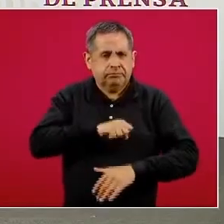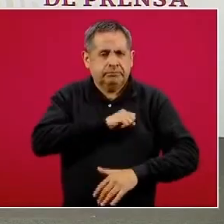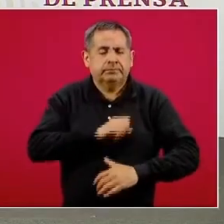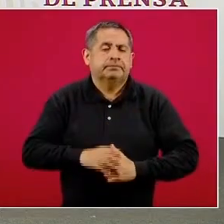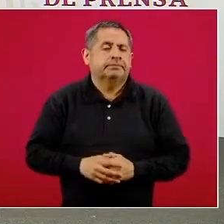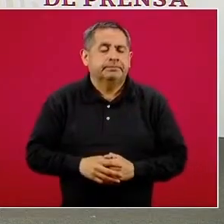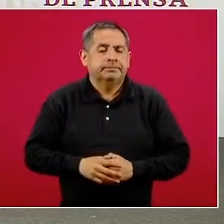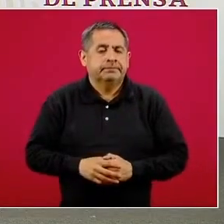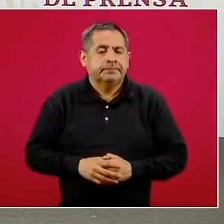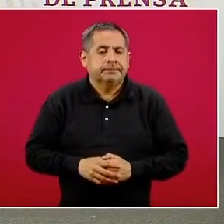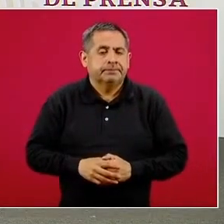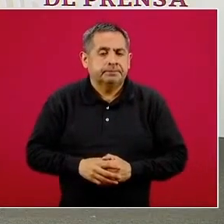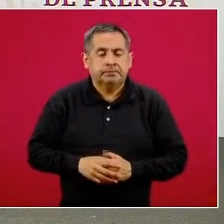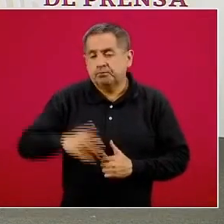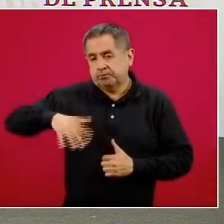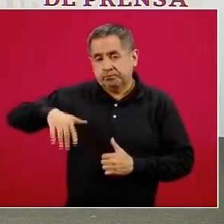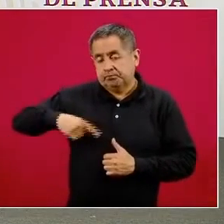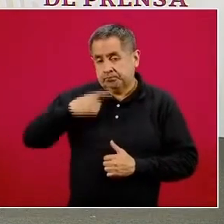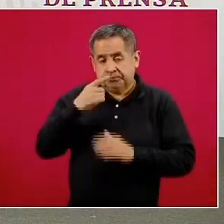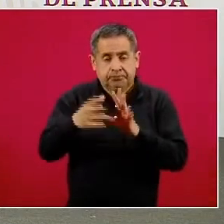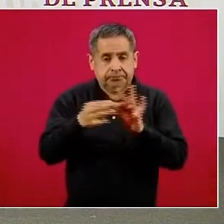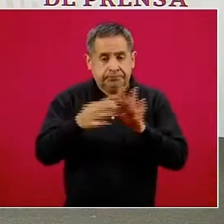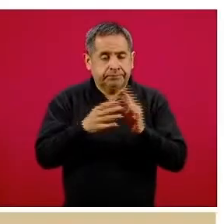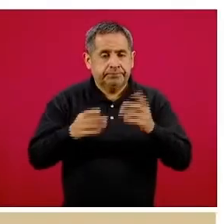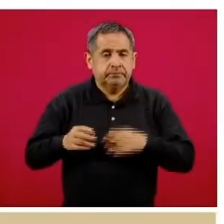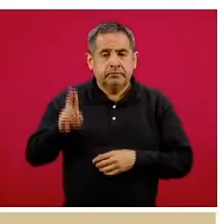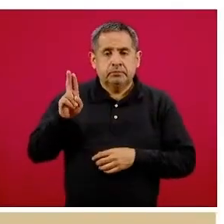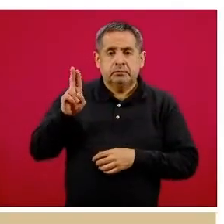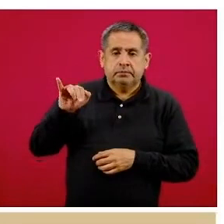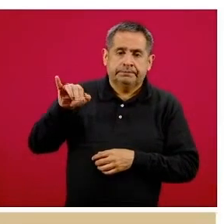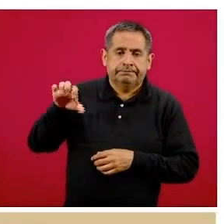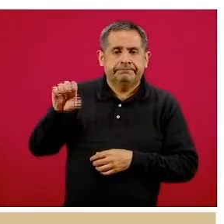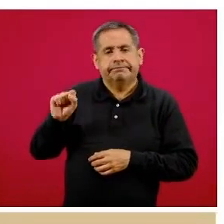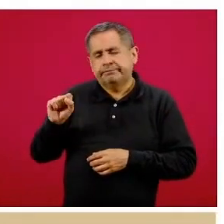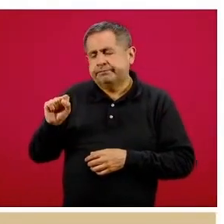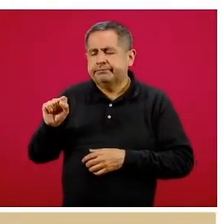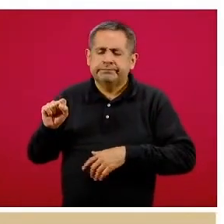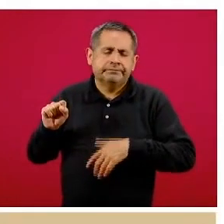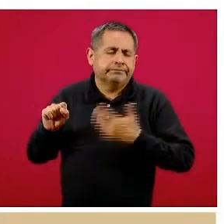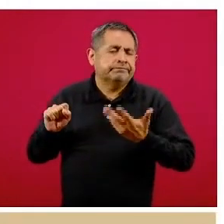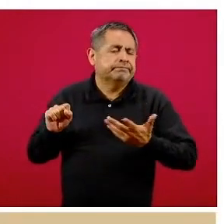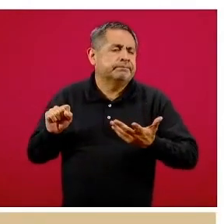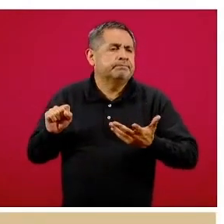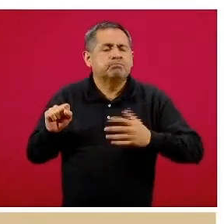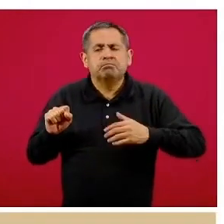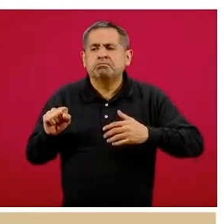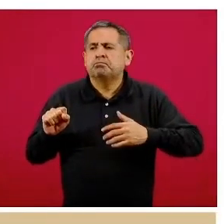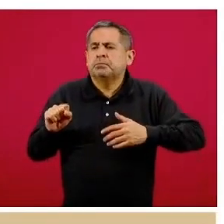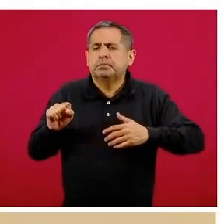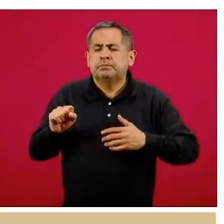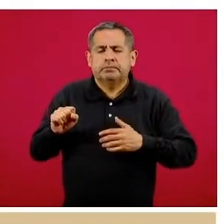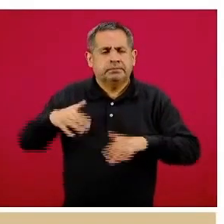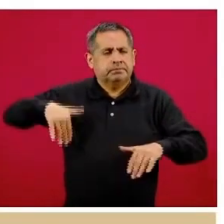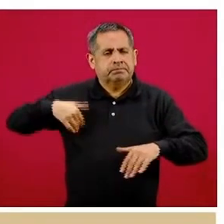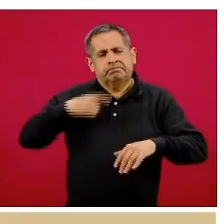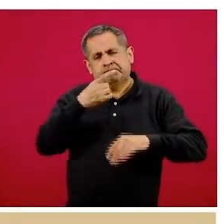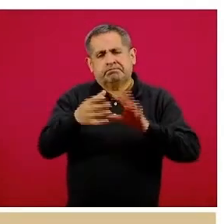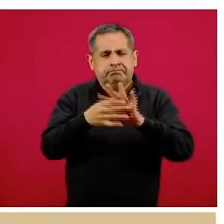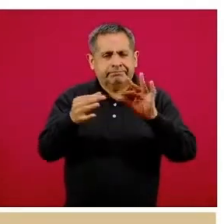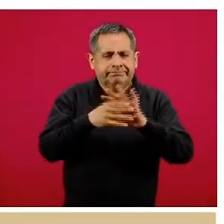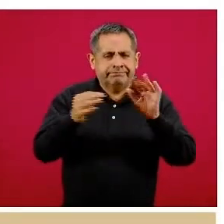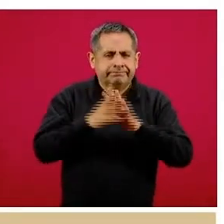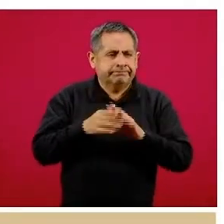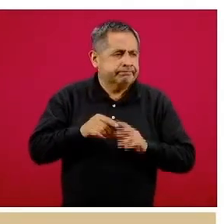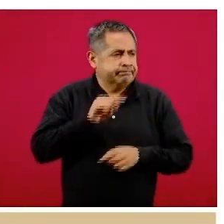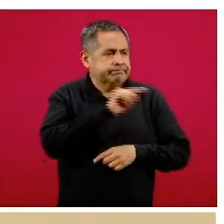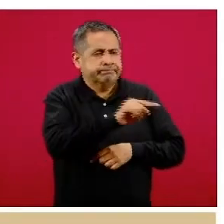Y como les platicaba, en realidad la UIES hace diferentes monitoreos, ¿no? Estos monitoreos no